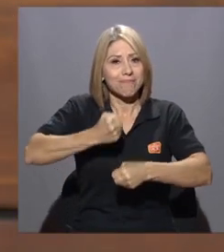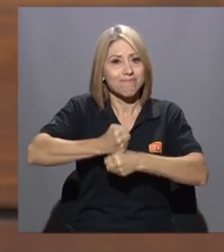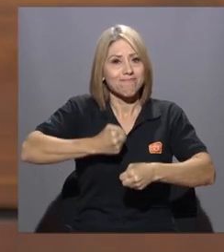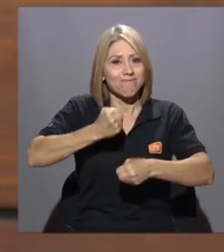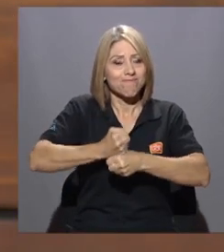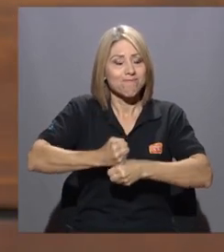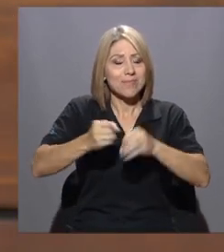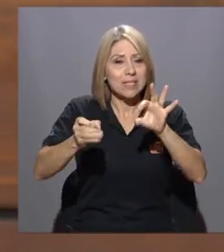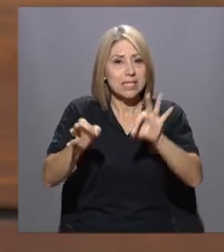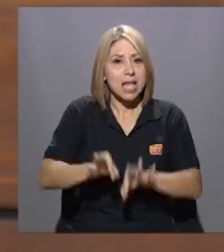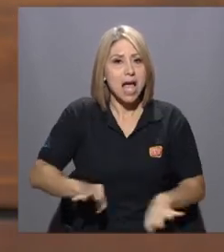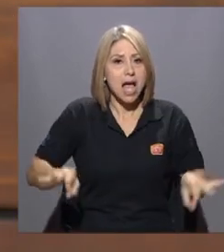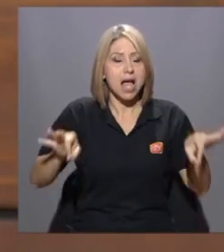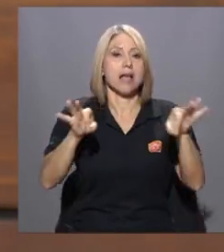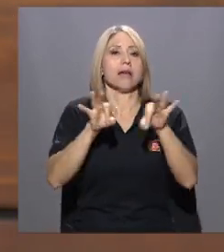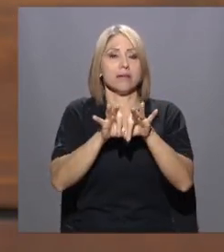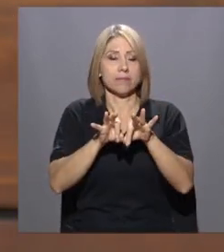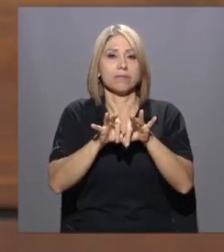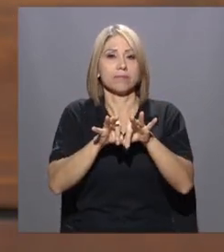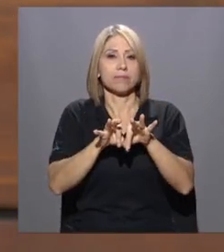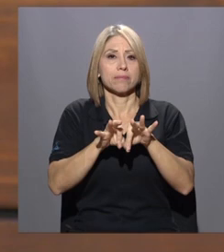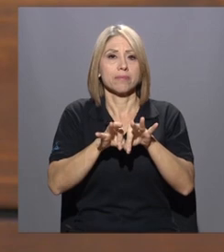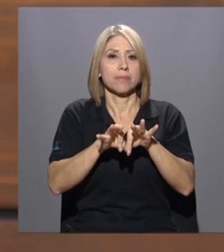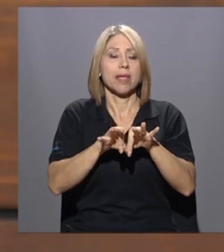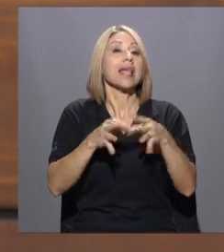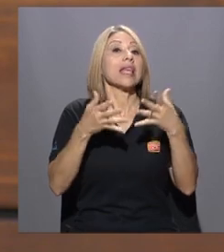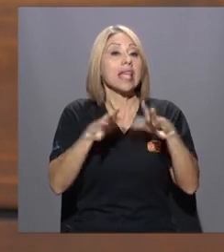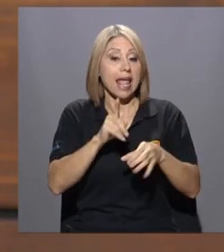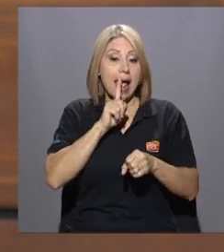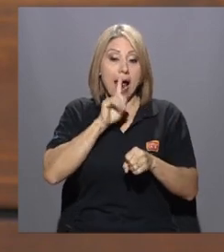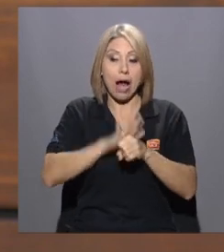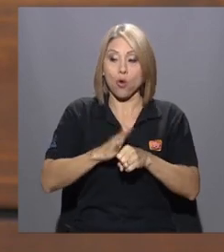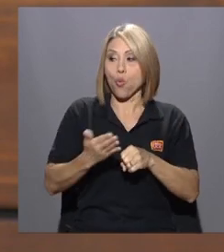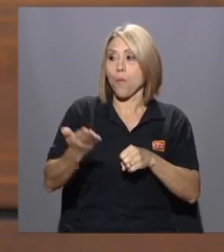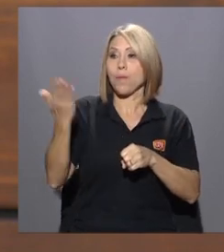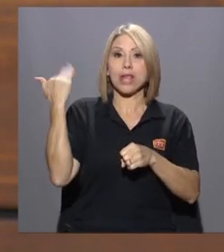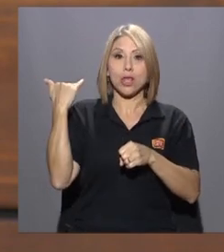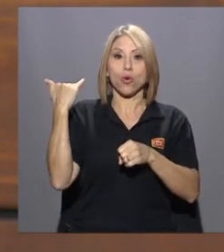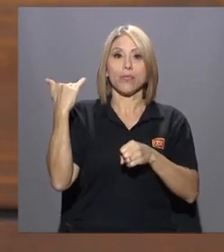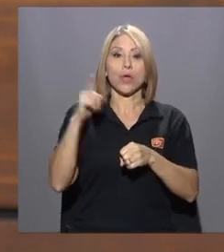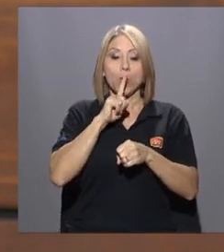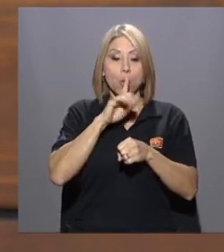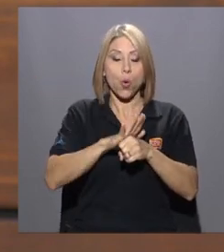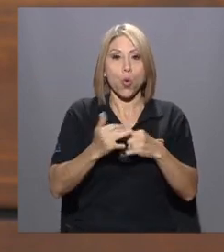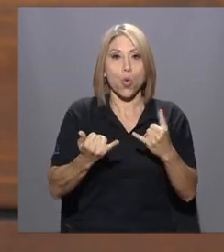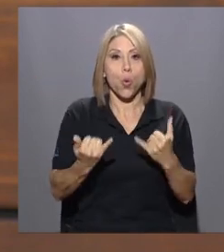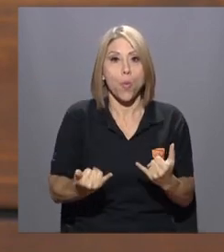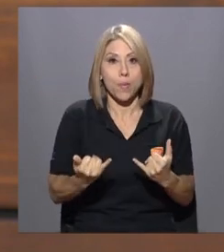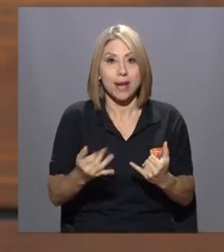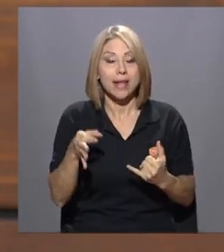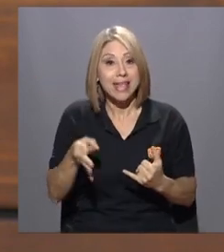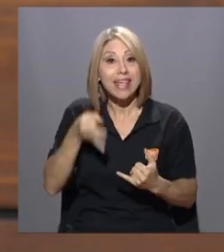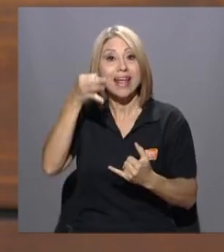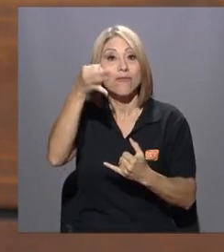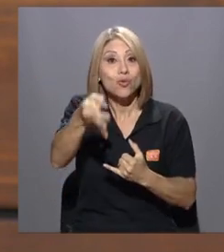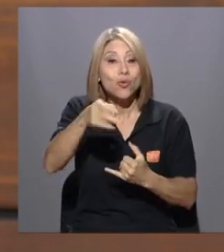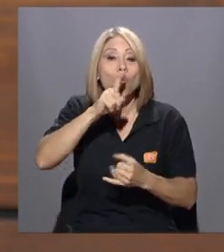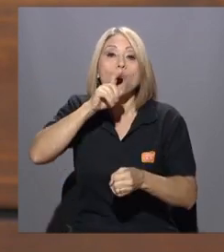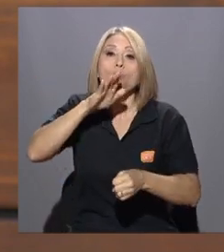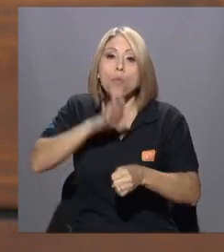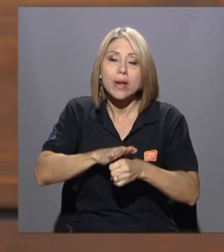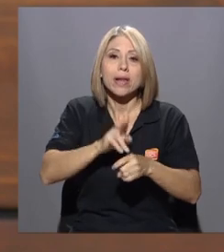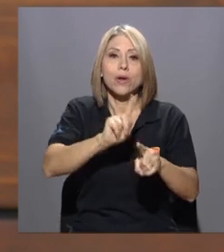labor tan importante que han cumplido, cumplen y deben cumplir en el futuro las universidades públicas si